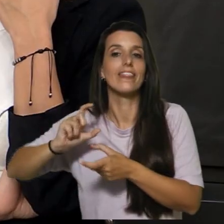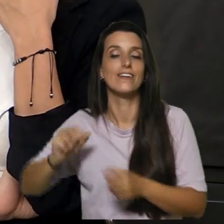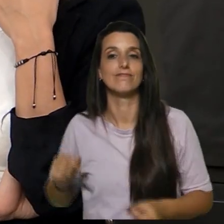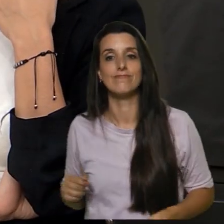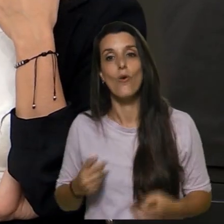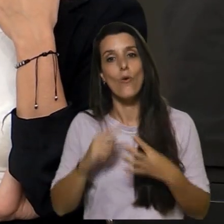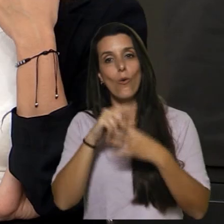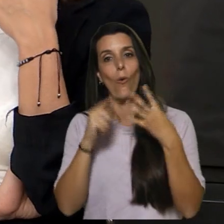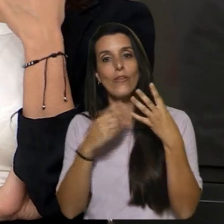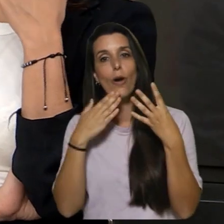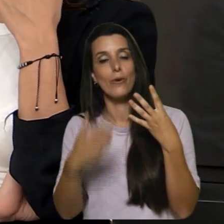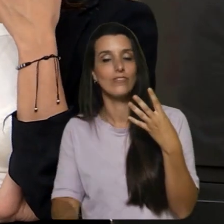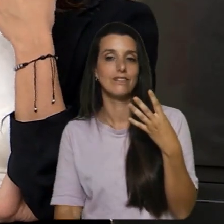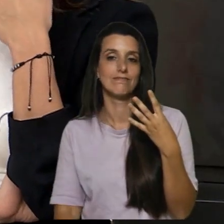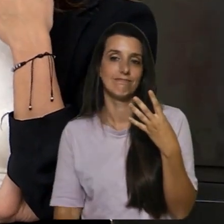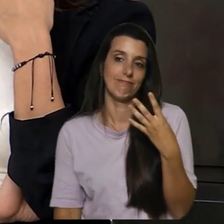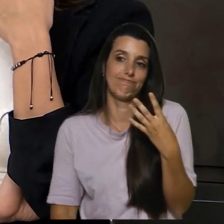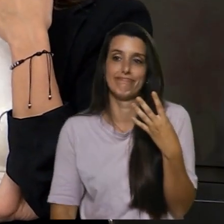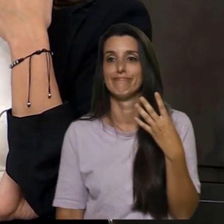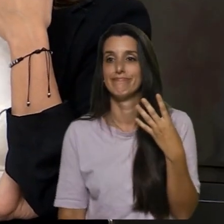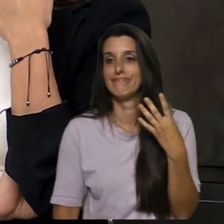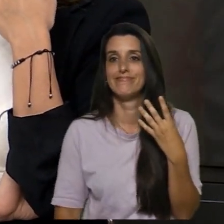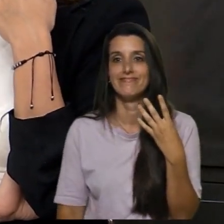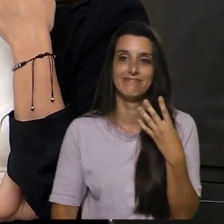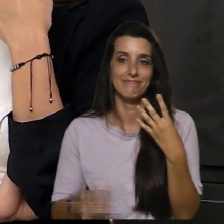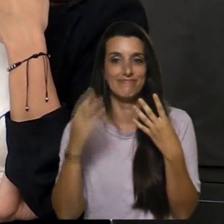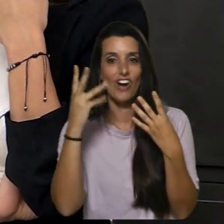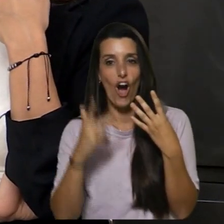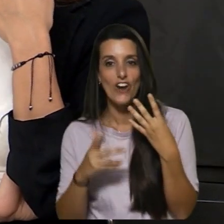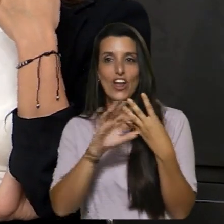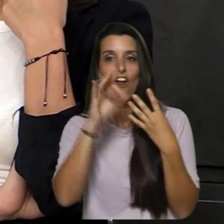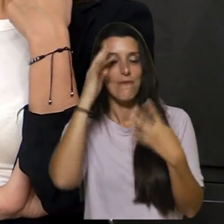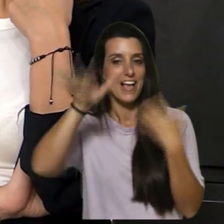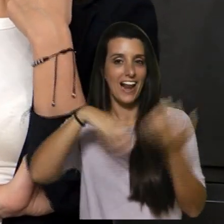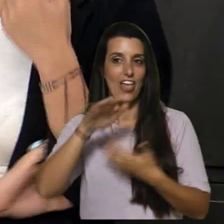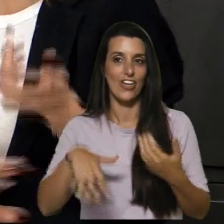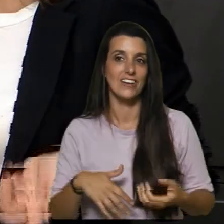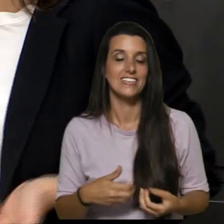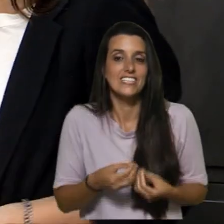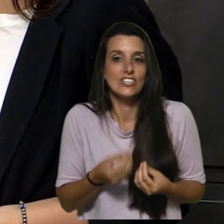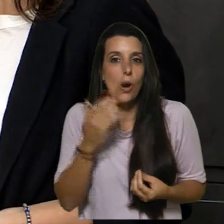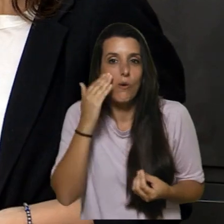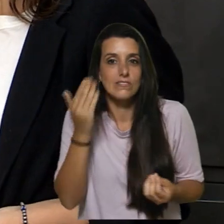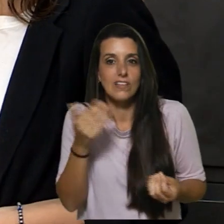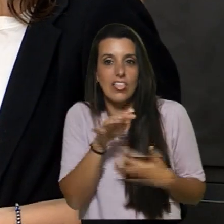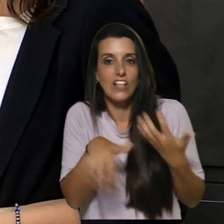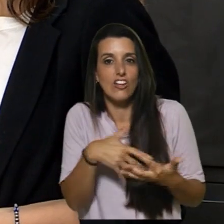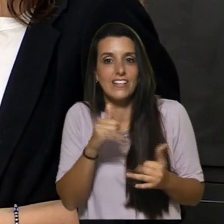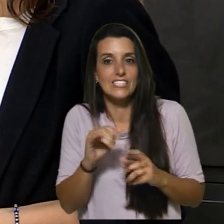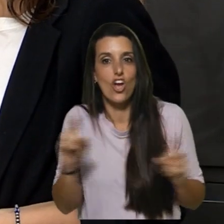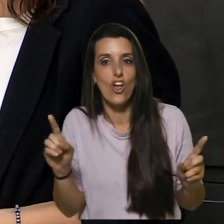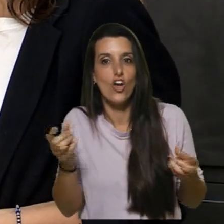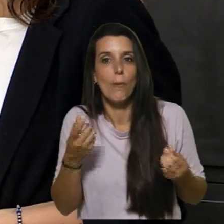preguntas definen el grado de orden o desorden mental que podemos llegar a tener. ¿Y cómo sé si estoy desordenada mentalmente